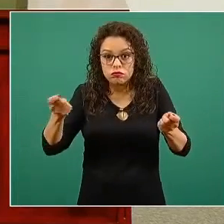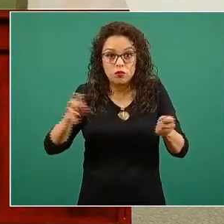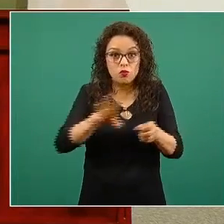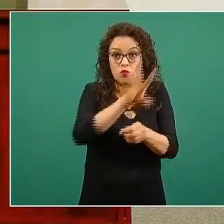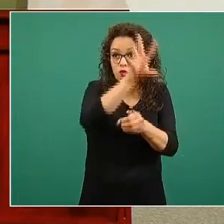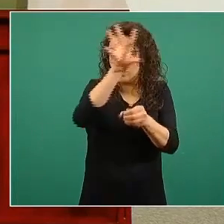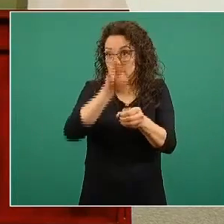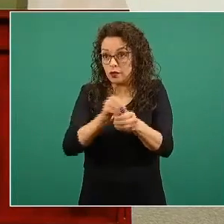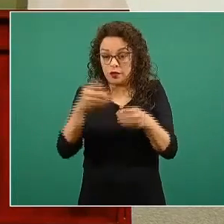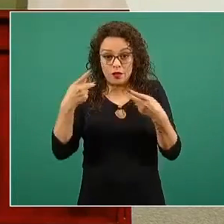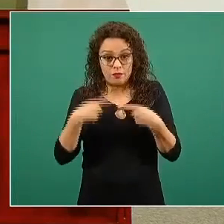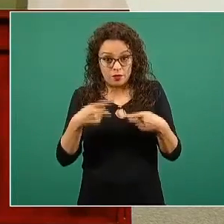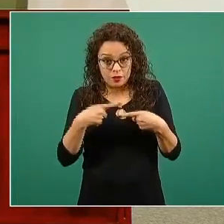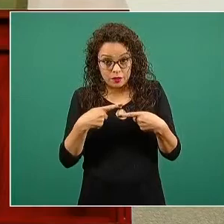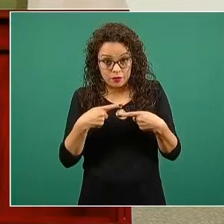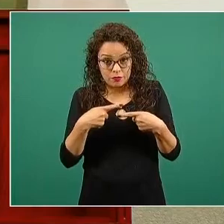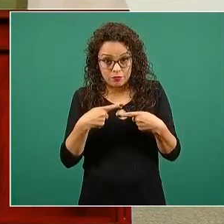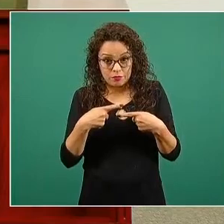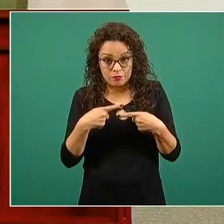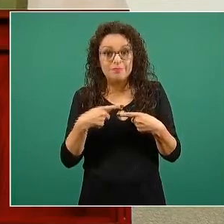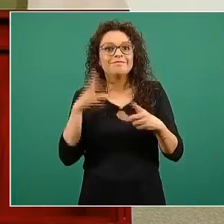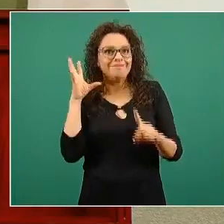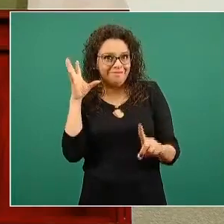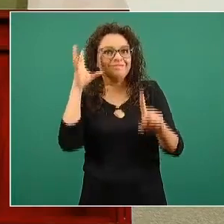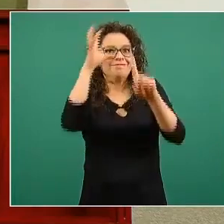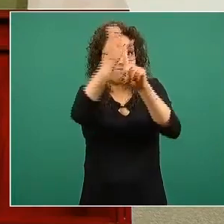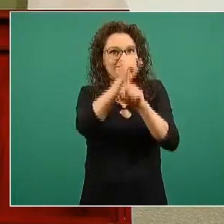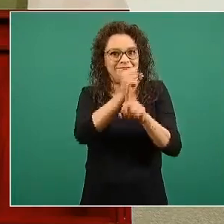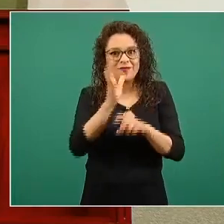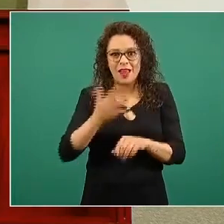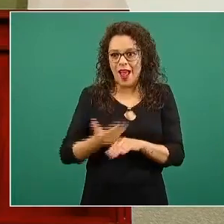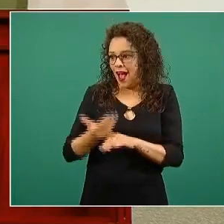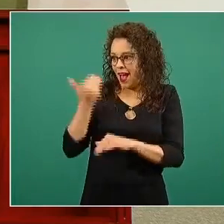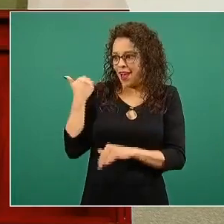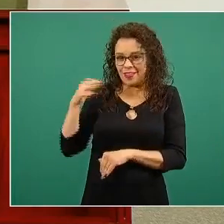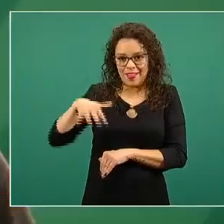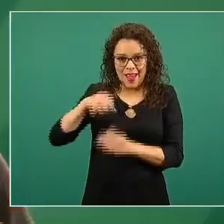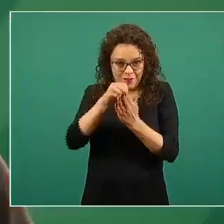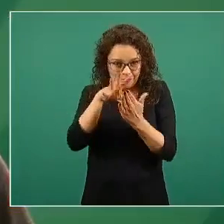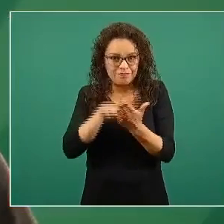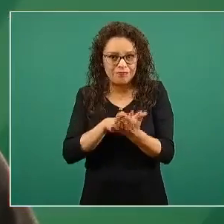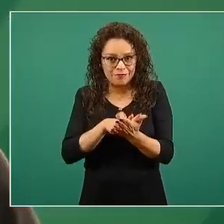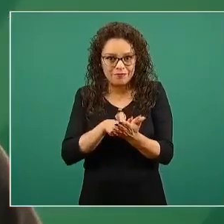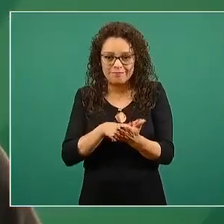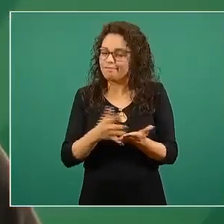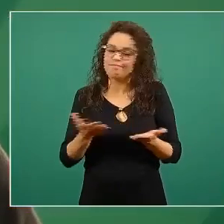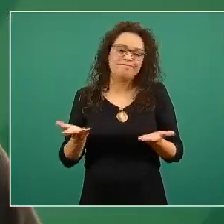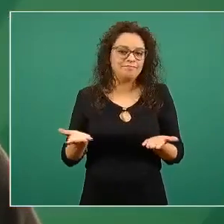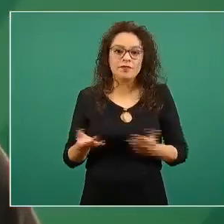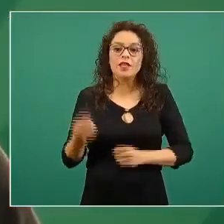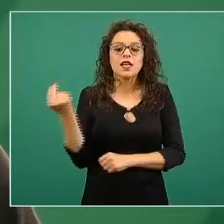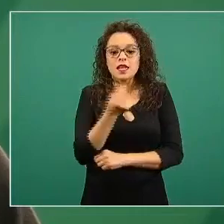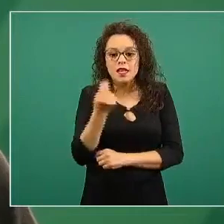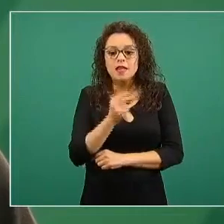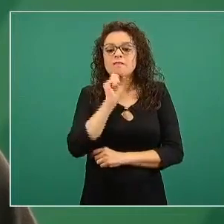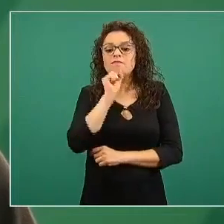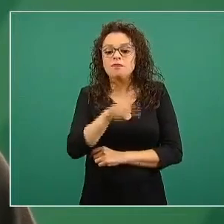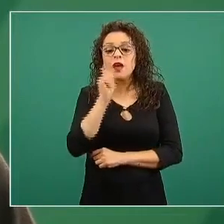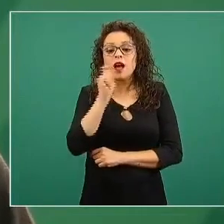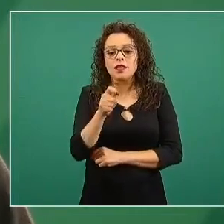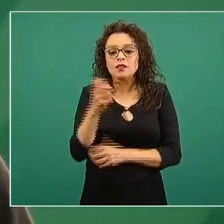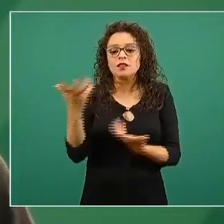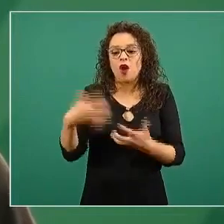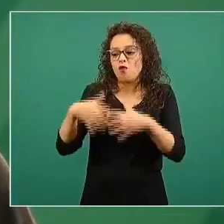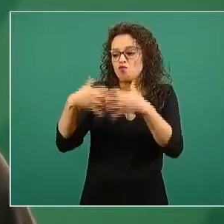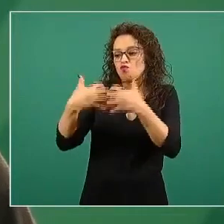tanto las metas planteadas, sino más bien, para que esto se pueda llevar a cabo, también va a requerir de la producción,